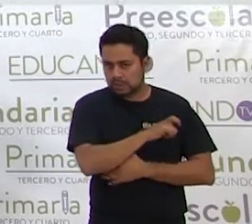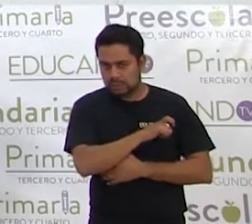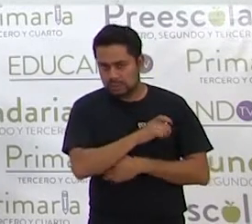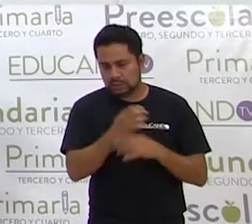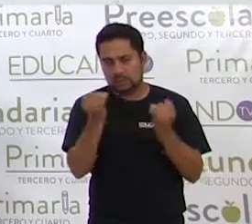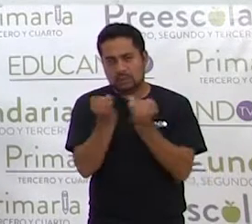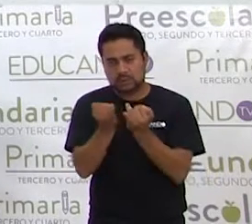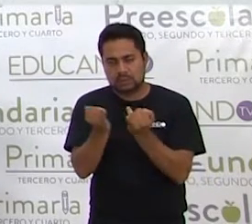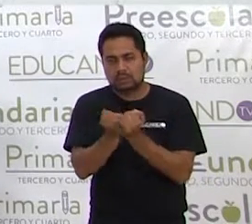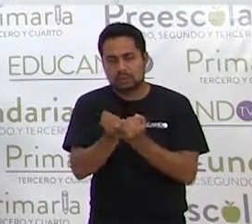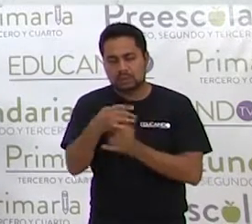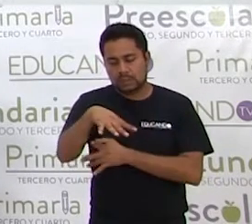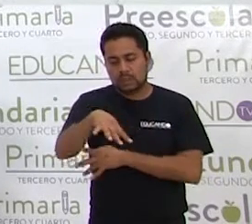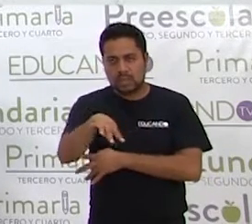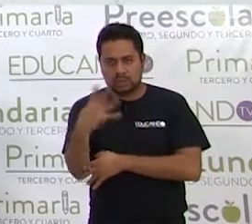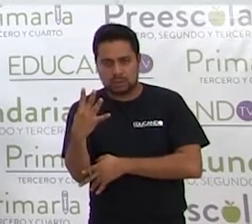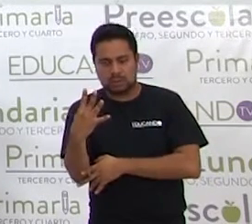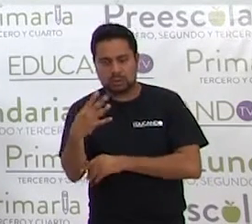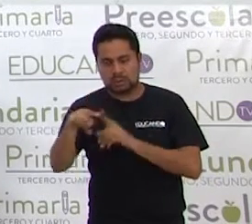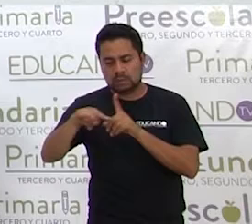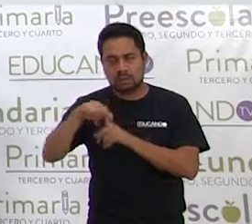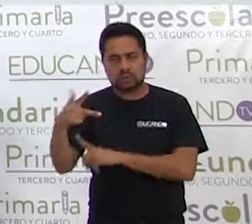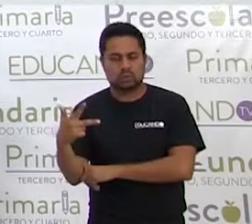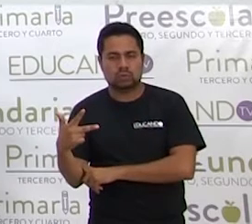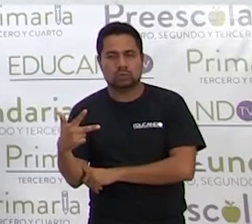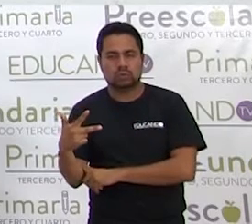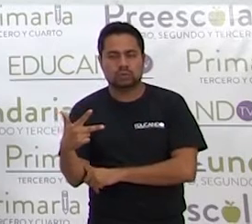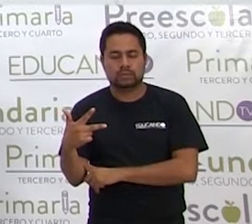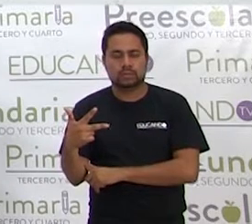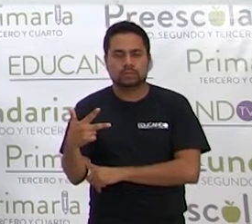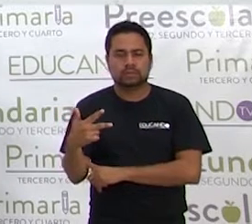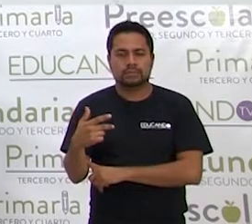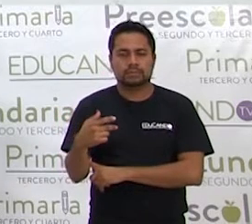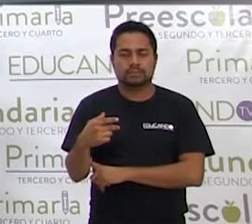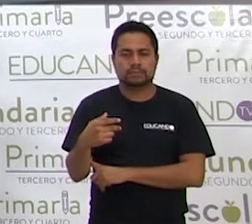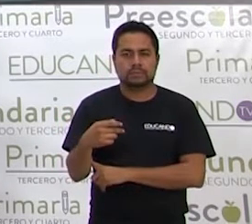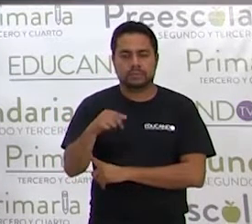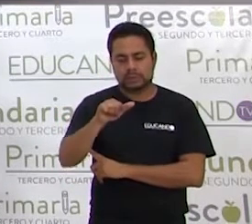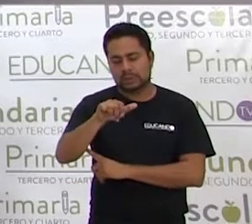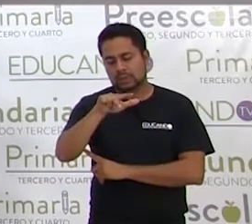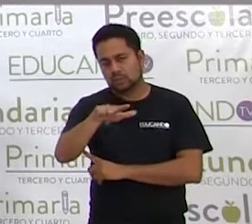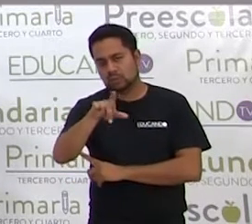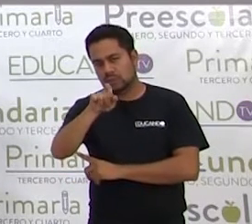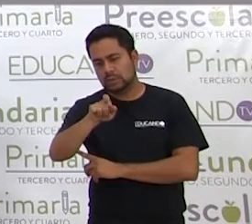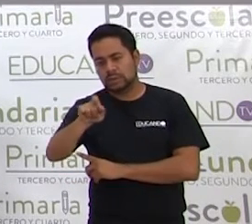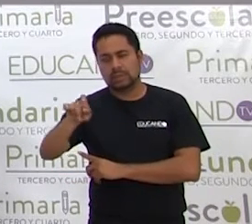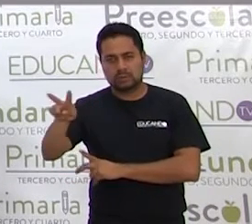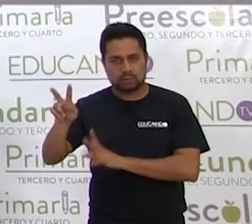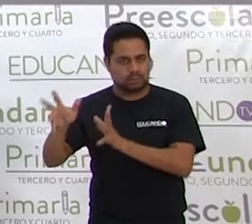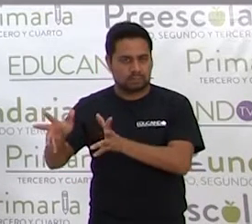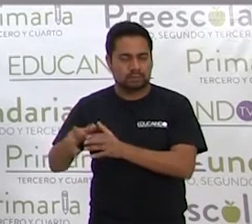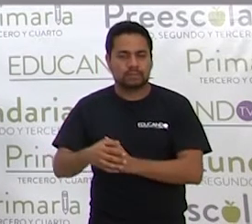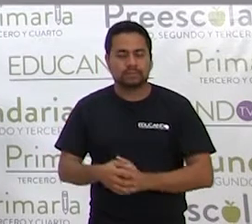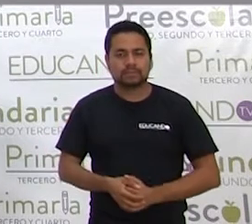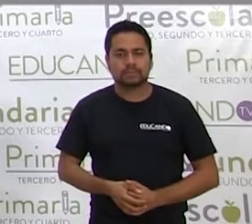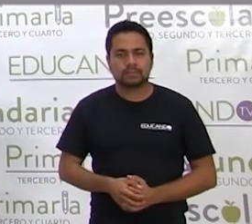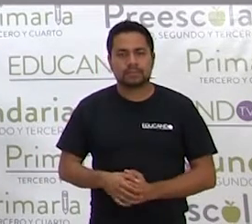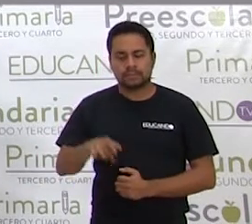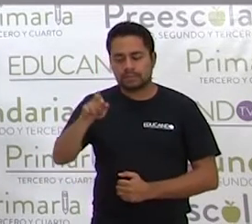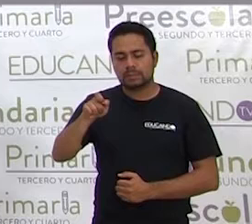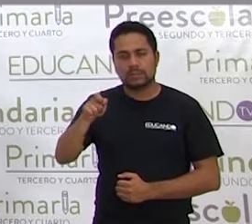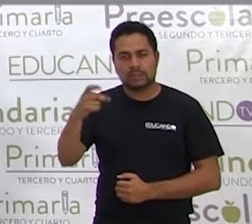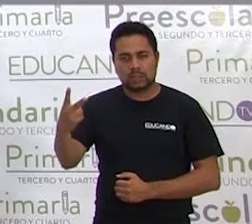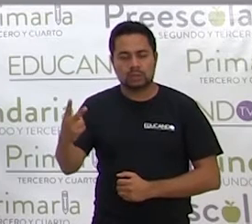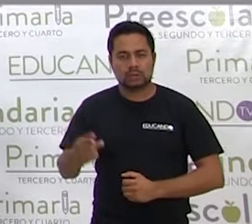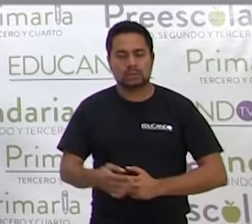igual a 14 más 8 14 16 18 20 22 y 22